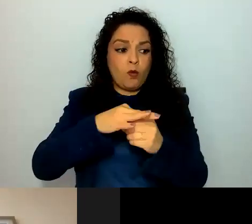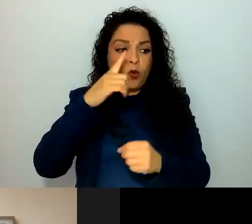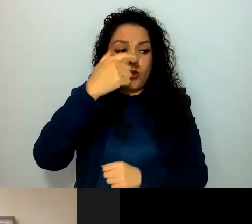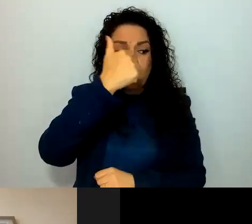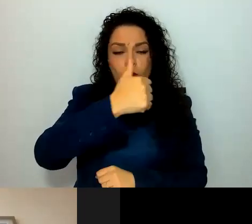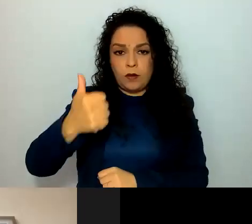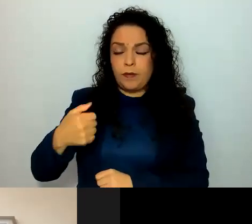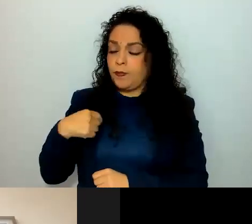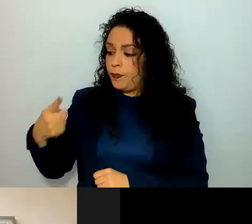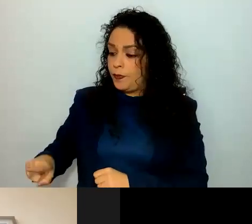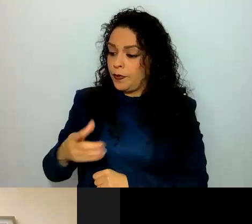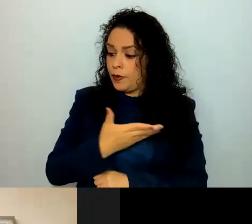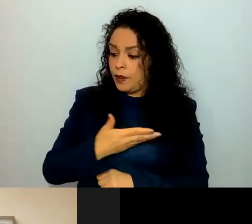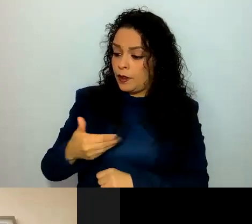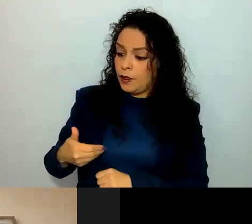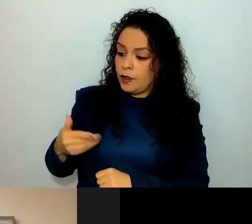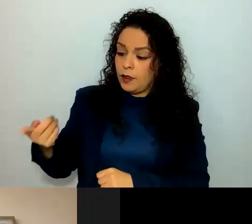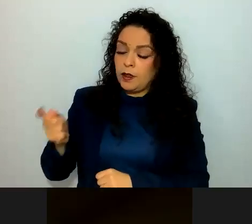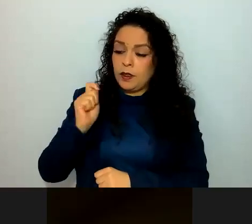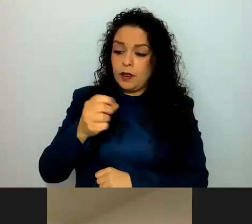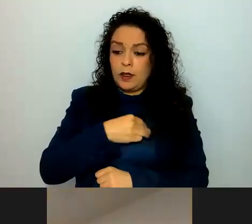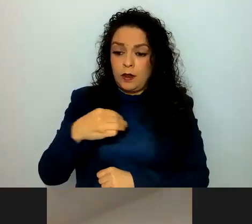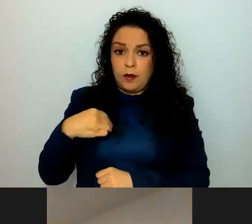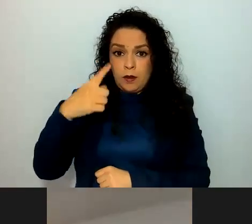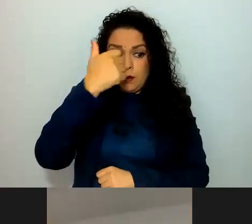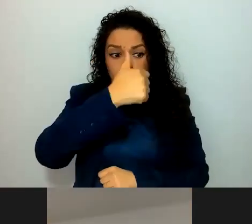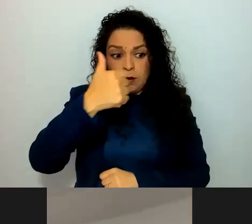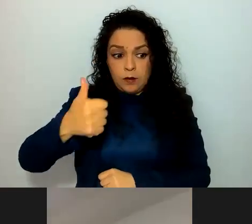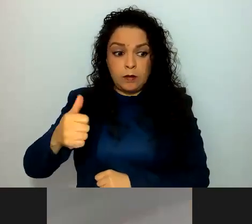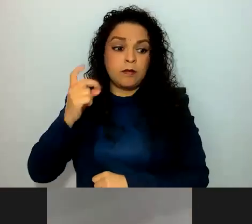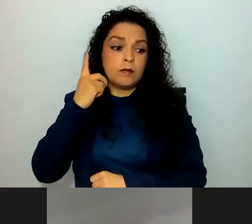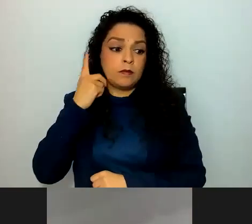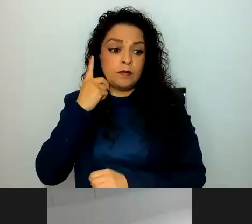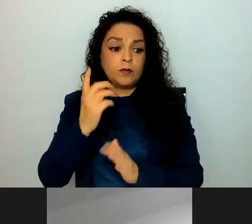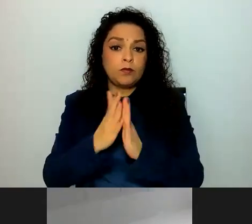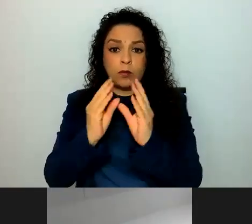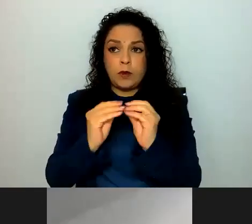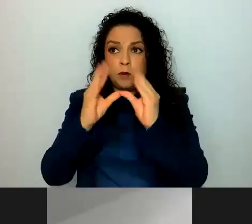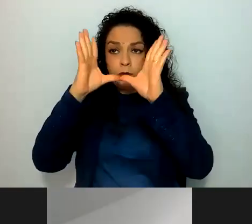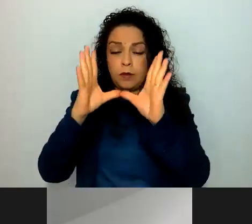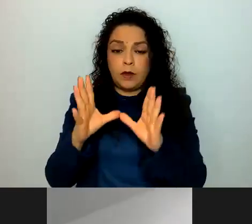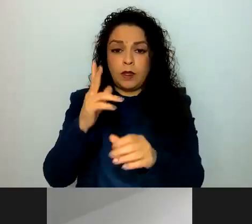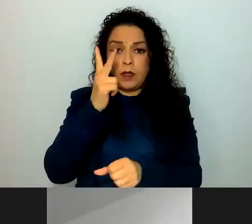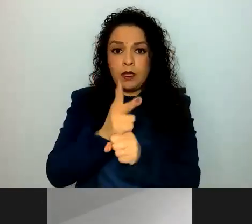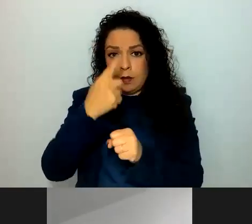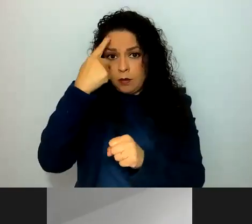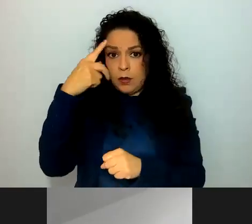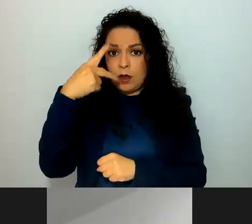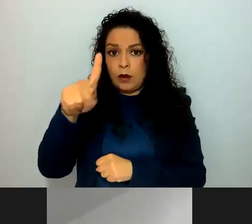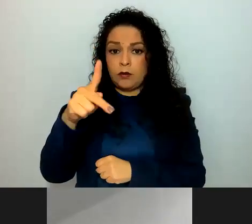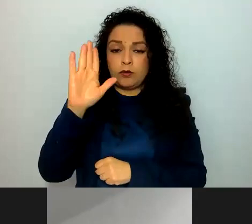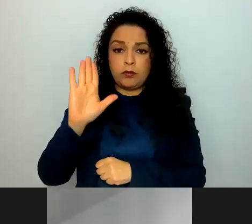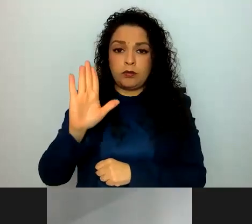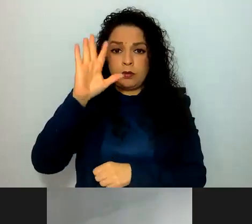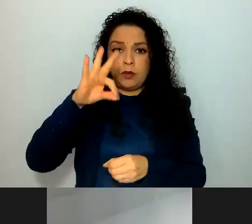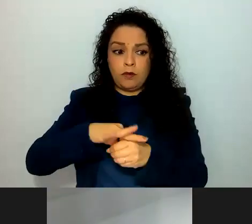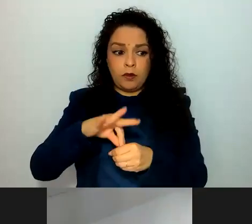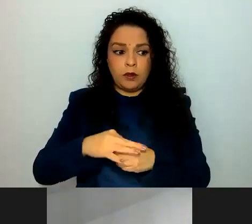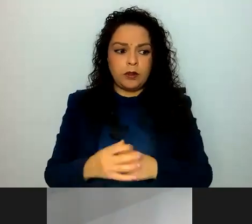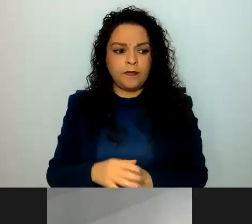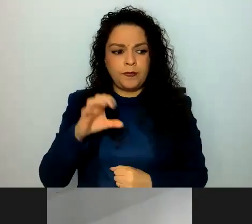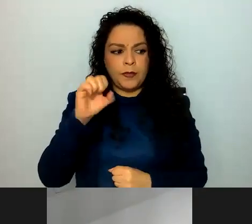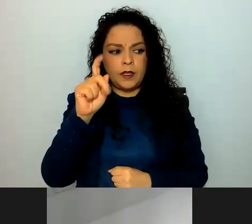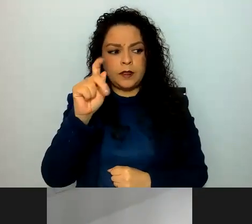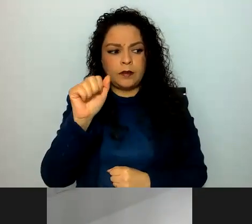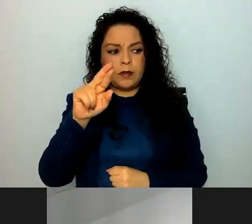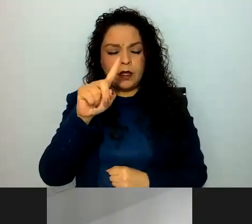solicito a las y los integrantes que estén en su cámara y emitir el sentido de este voto. Diputado Manuel Zamorano Esparza.